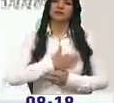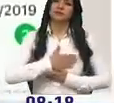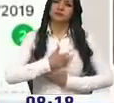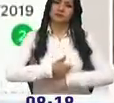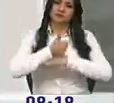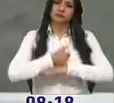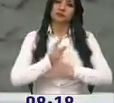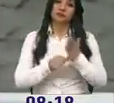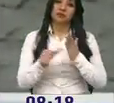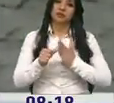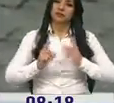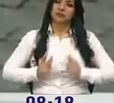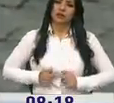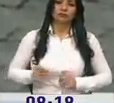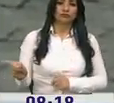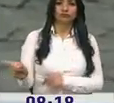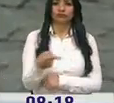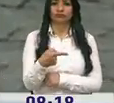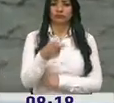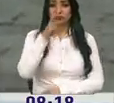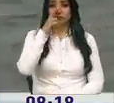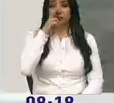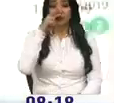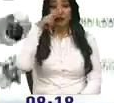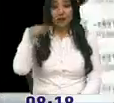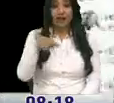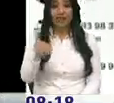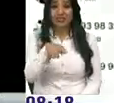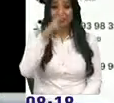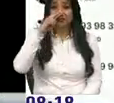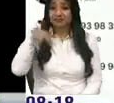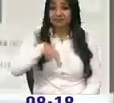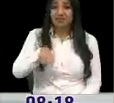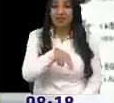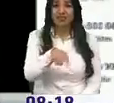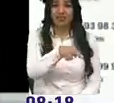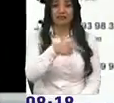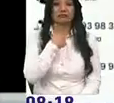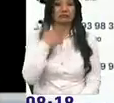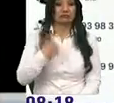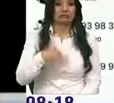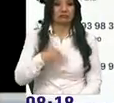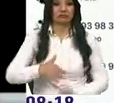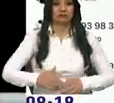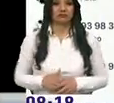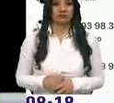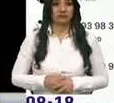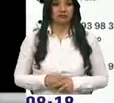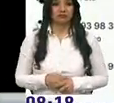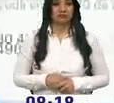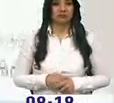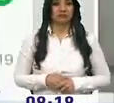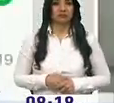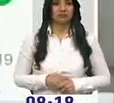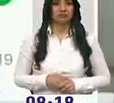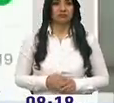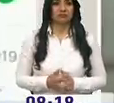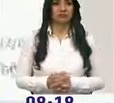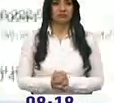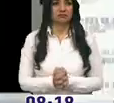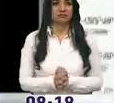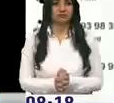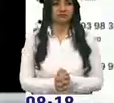Ministerio de Salud, ¡hay topos! Esos son ratones en grande, ¿ve? Y una buena cantidad,